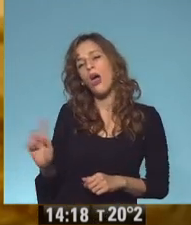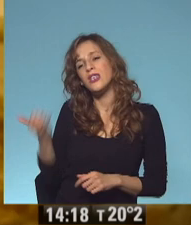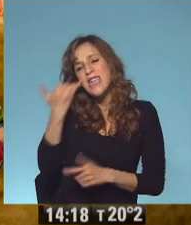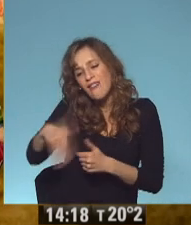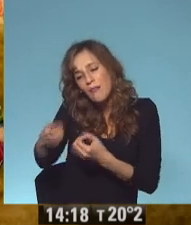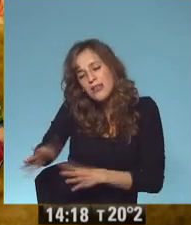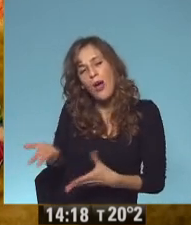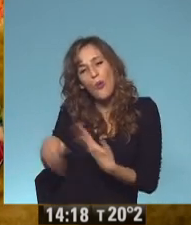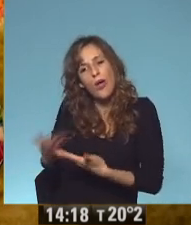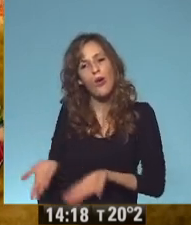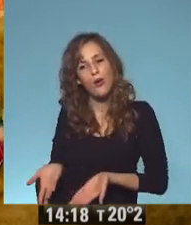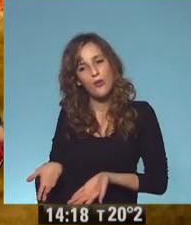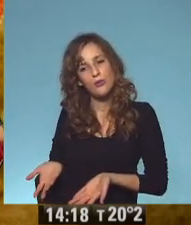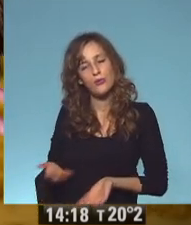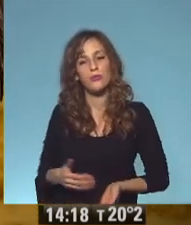arranca.